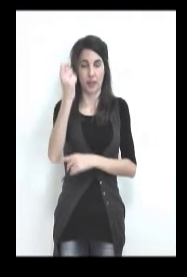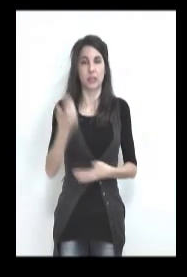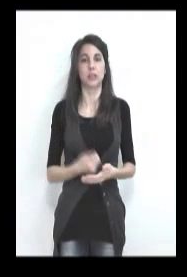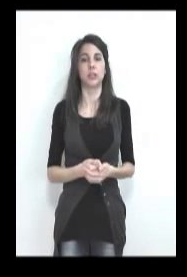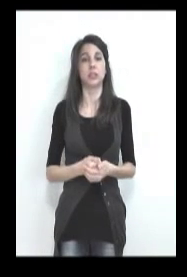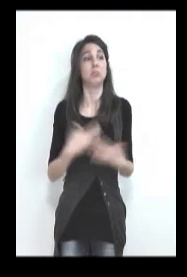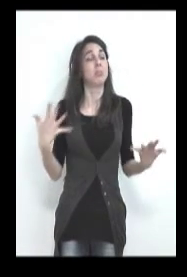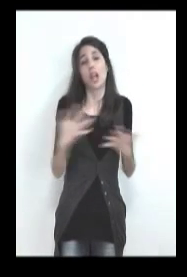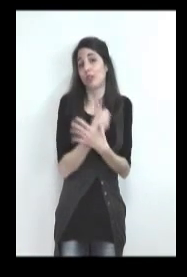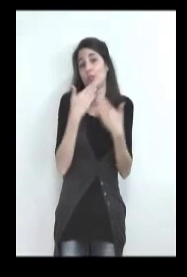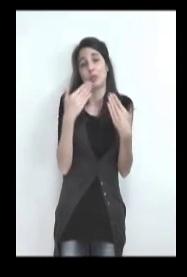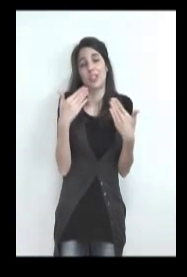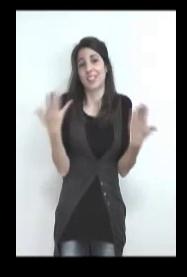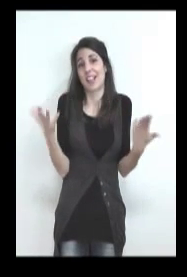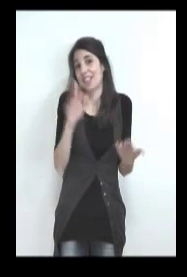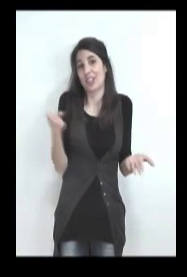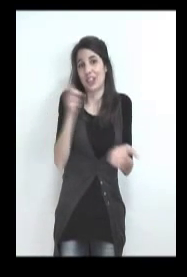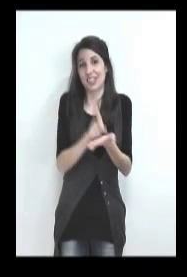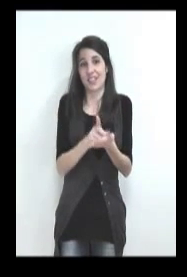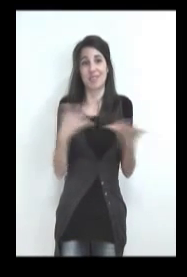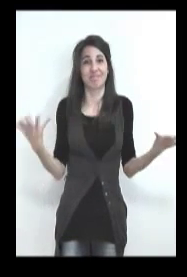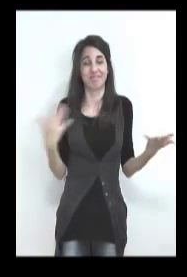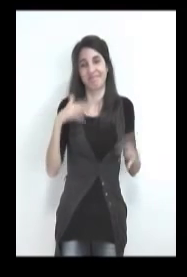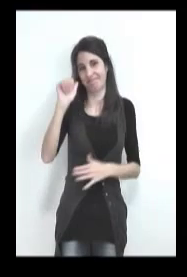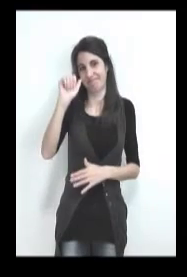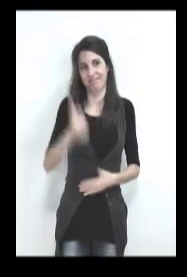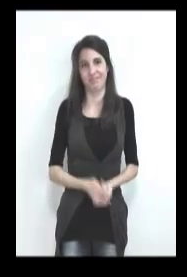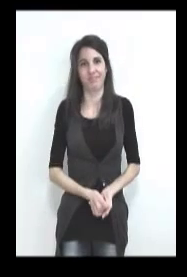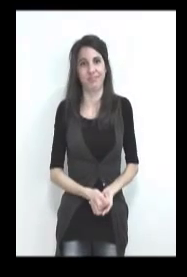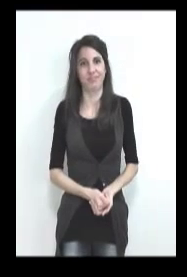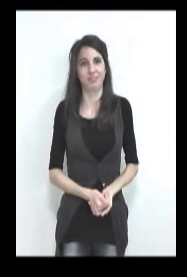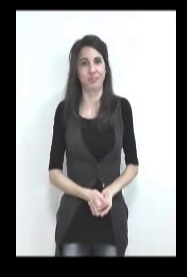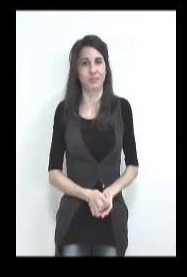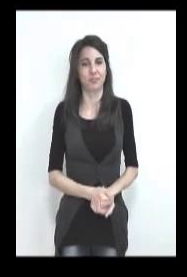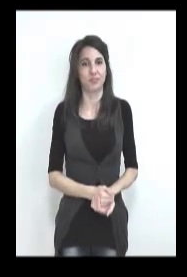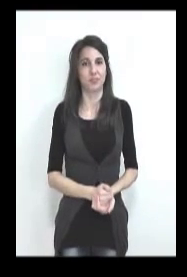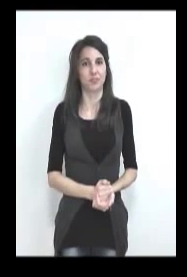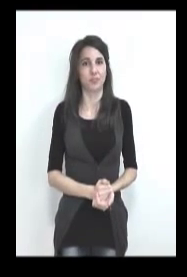todos muchísimas gracias, lo dicho. Así que hasta la próxima. Gracias.